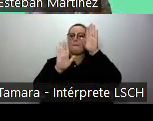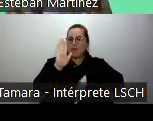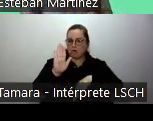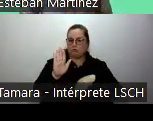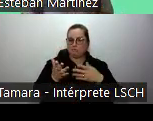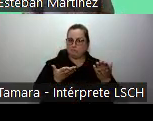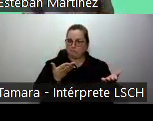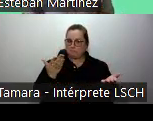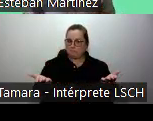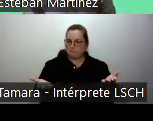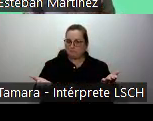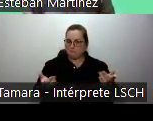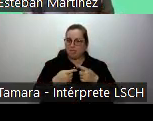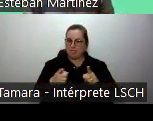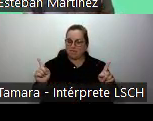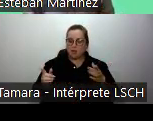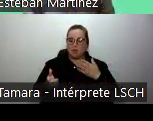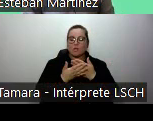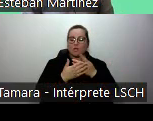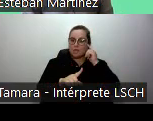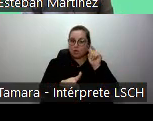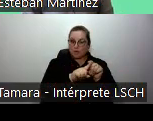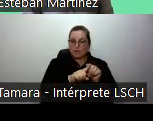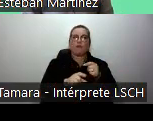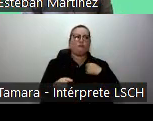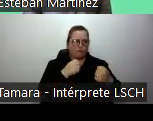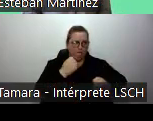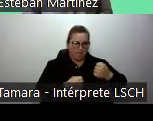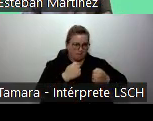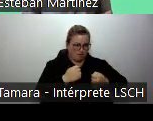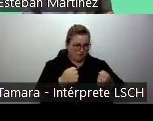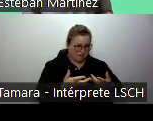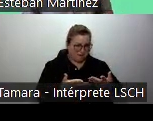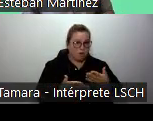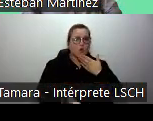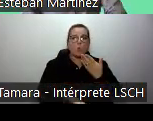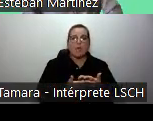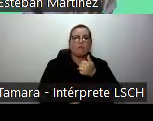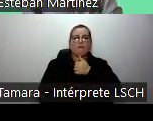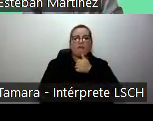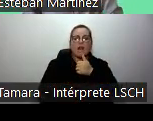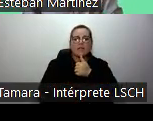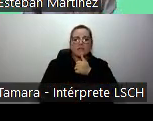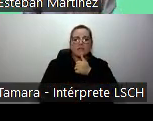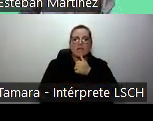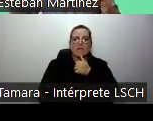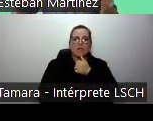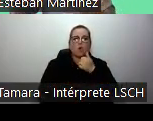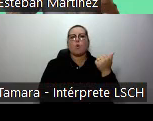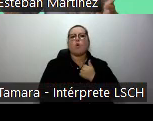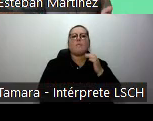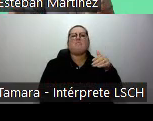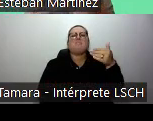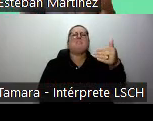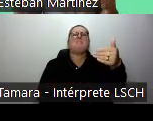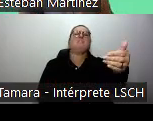diferencia alguien cuando plantea un objetivo como voy a correr la maratón y no dice cuándo puede ser que no se cumpla nunca o si se cumple va a